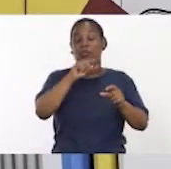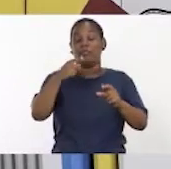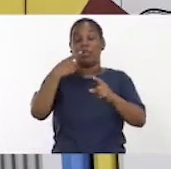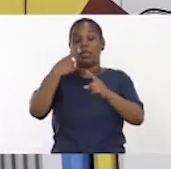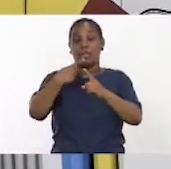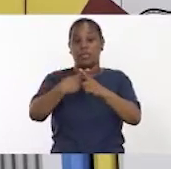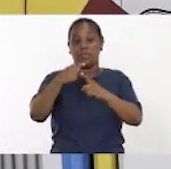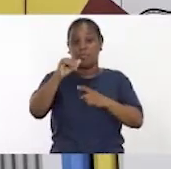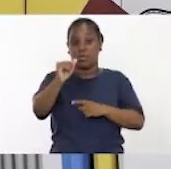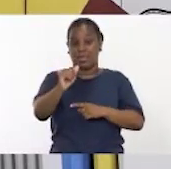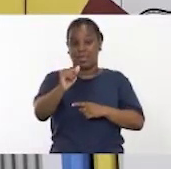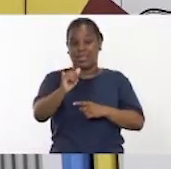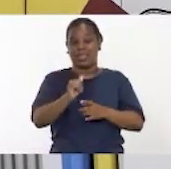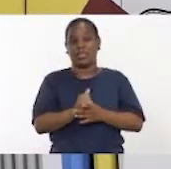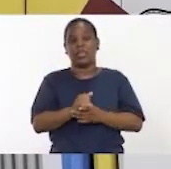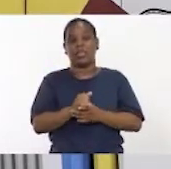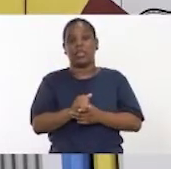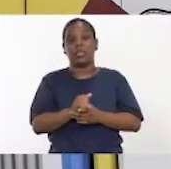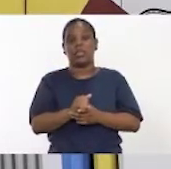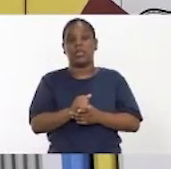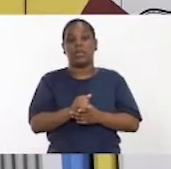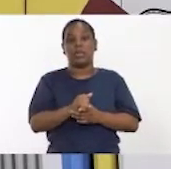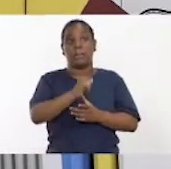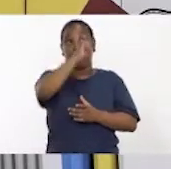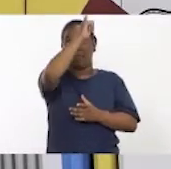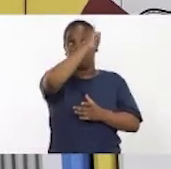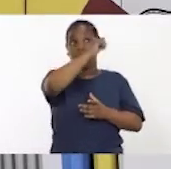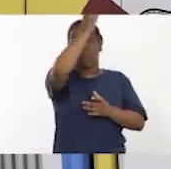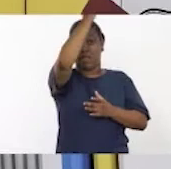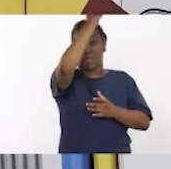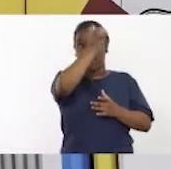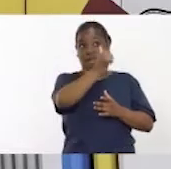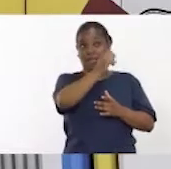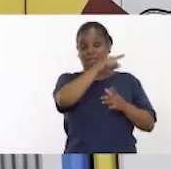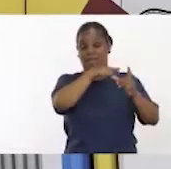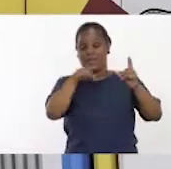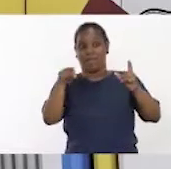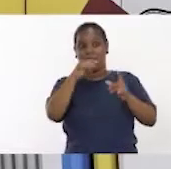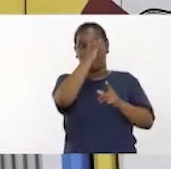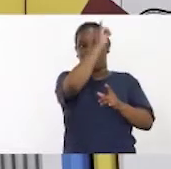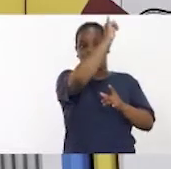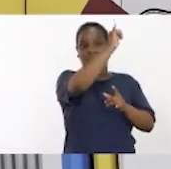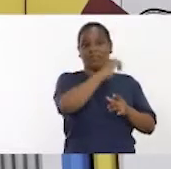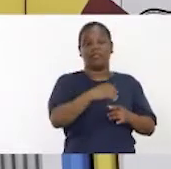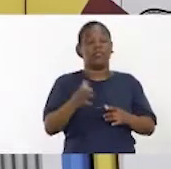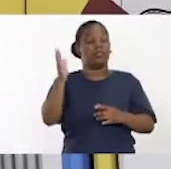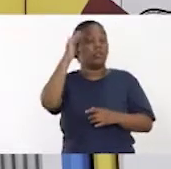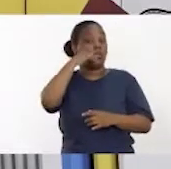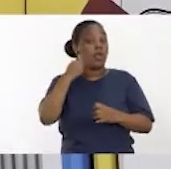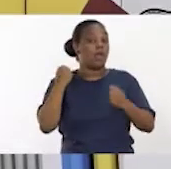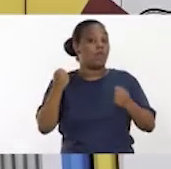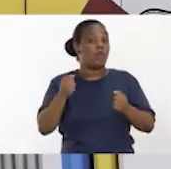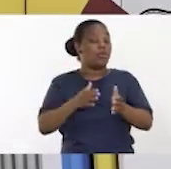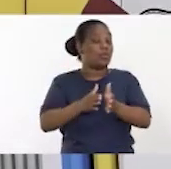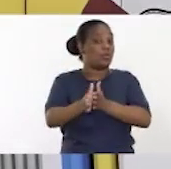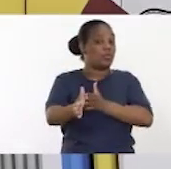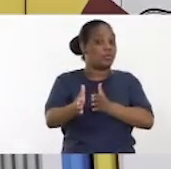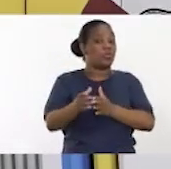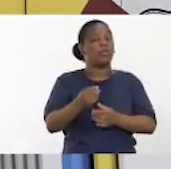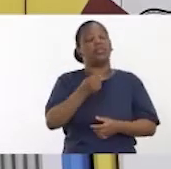Y, para que si no tenemos la fuerza de rozamiento, como es el caso de este problema, ya